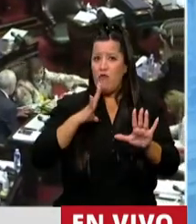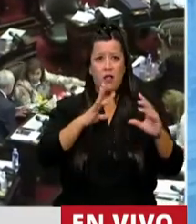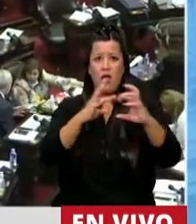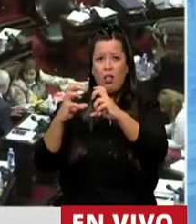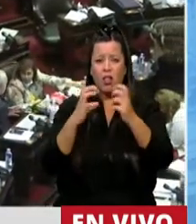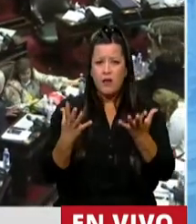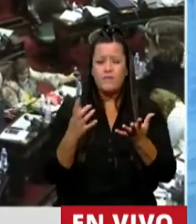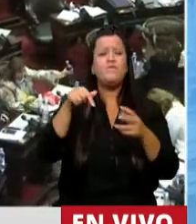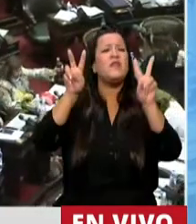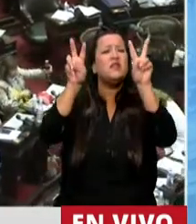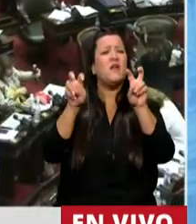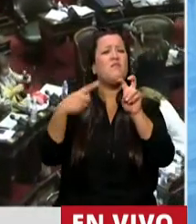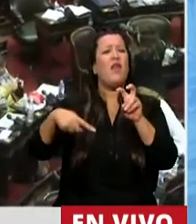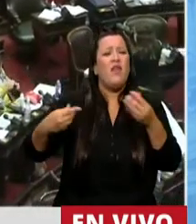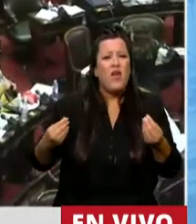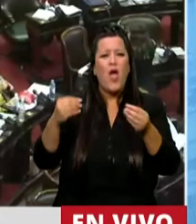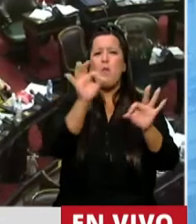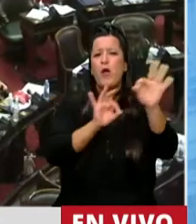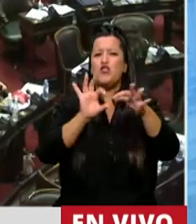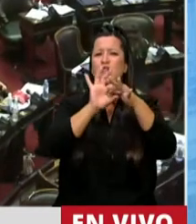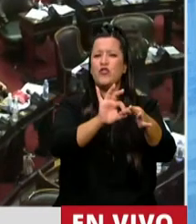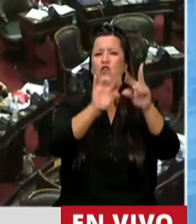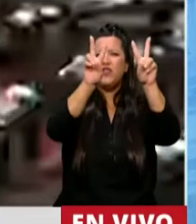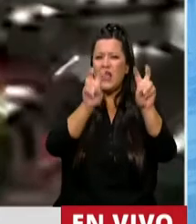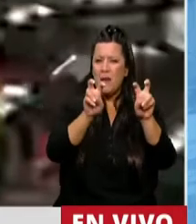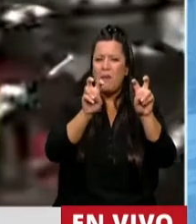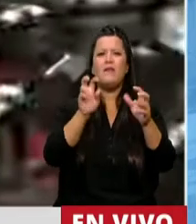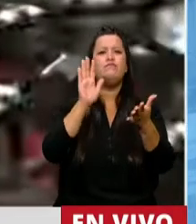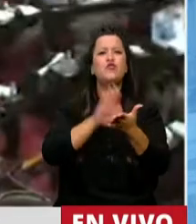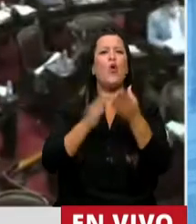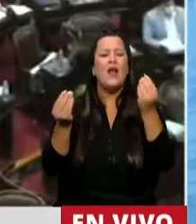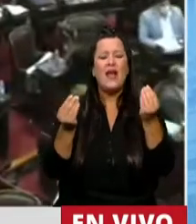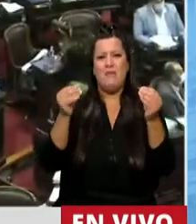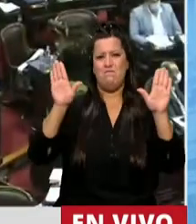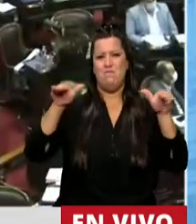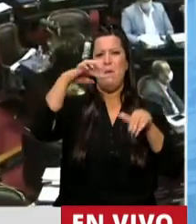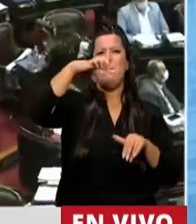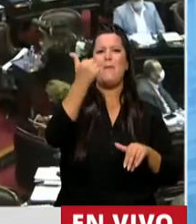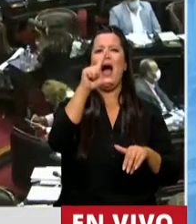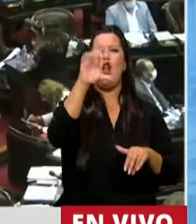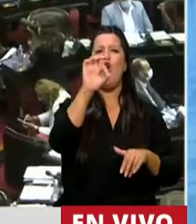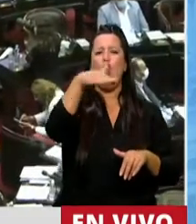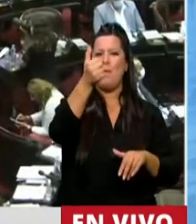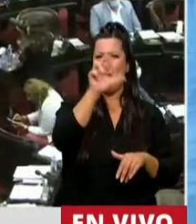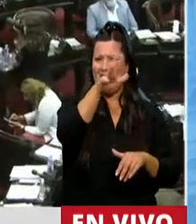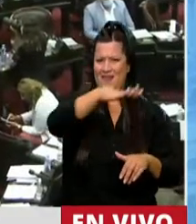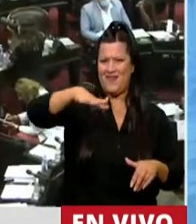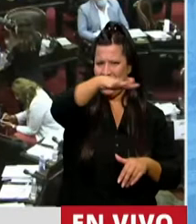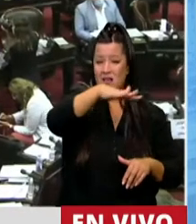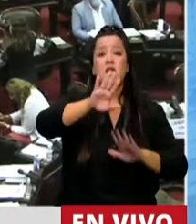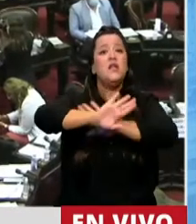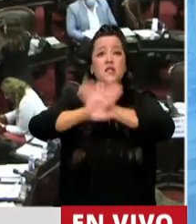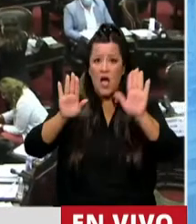específico los proyectos relacionados al Palomar. Inclusive hemos llegado a